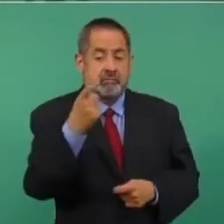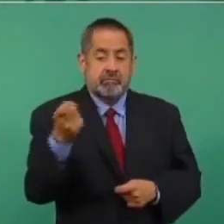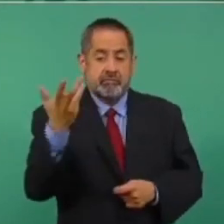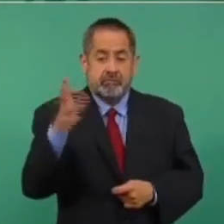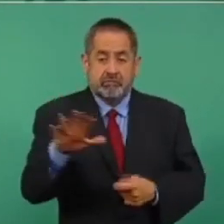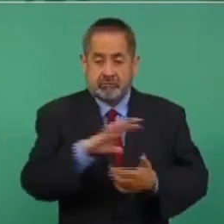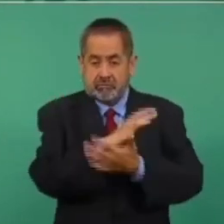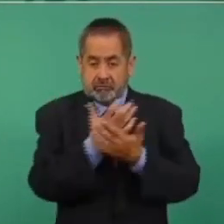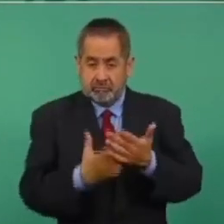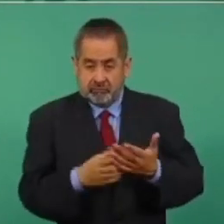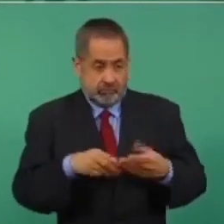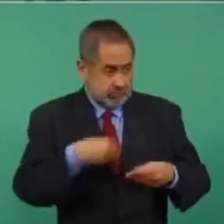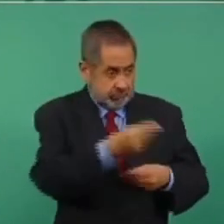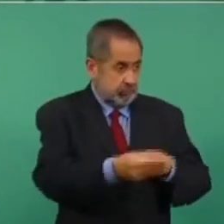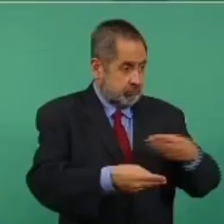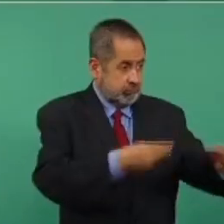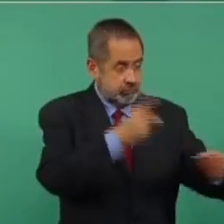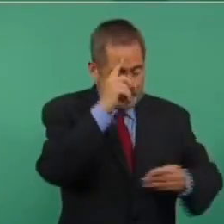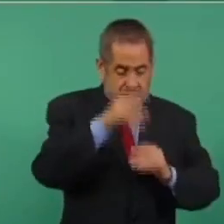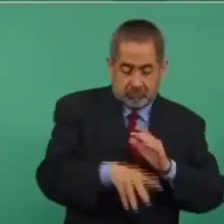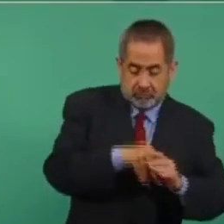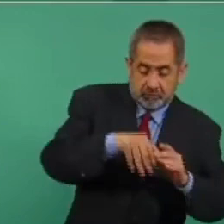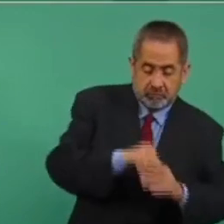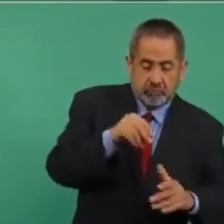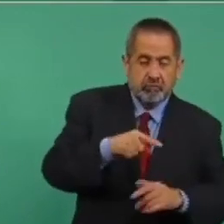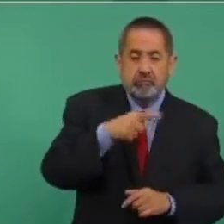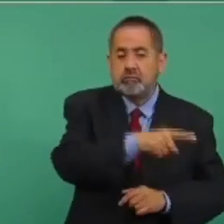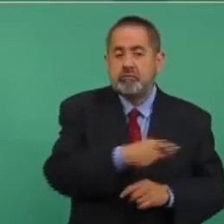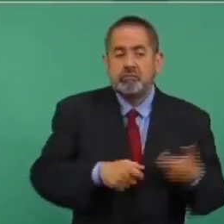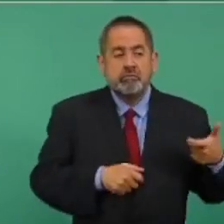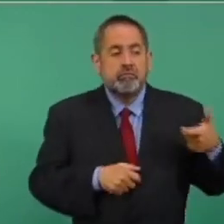petróleo y no invirtieron.